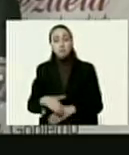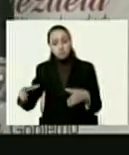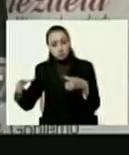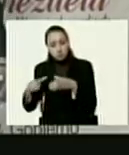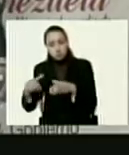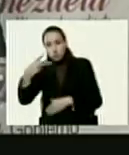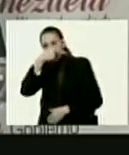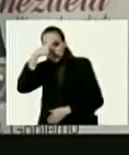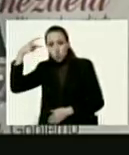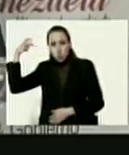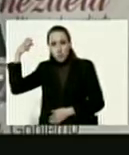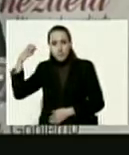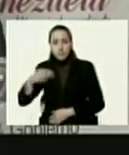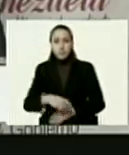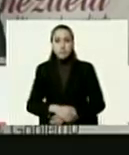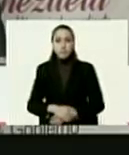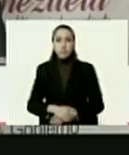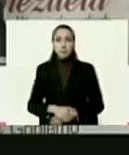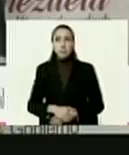Los Rastrojos.